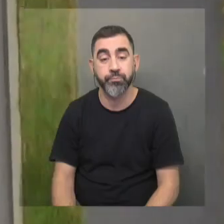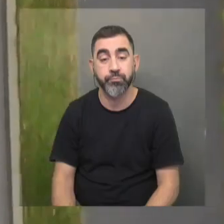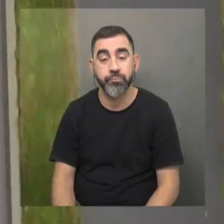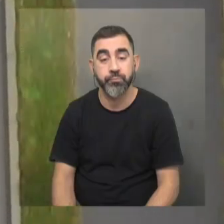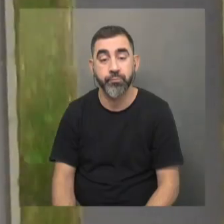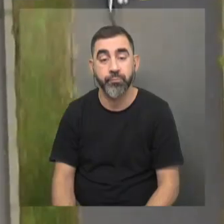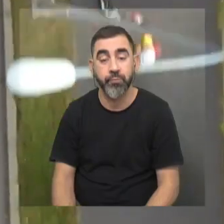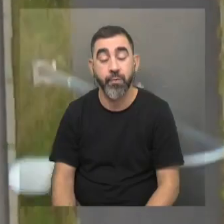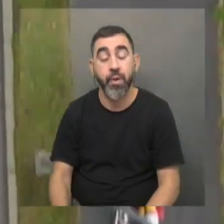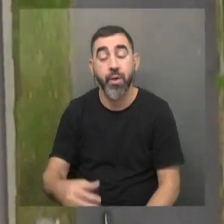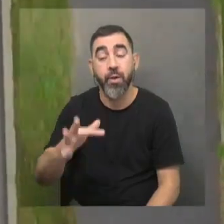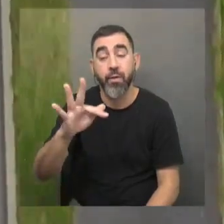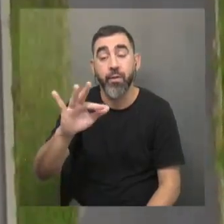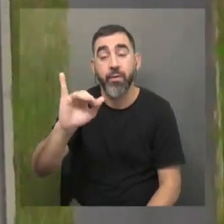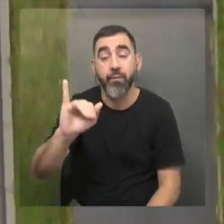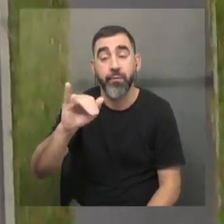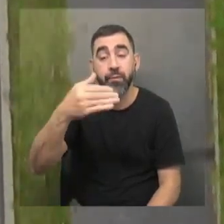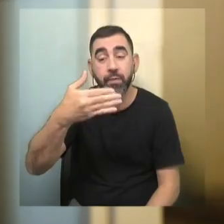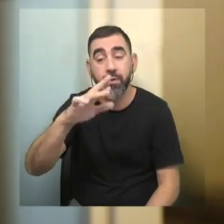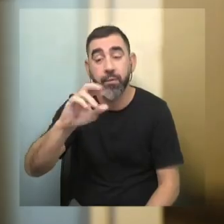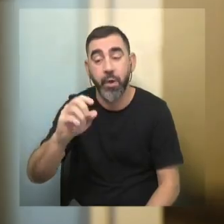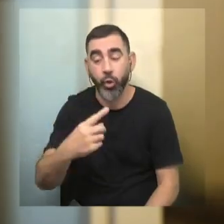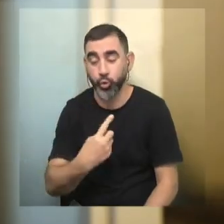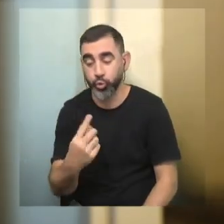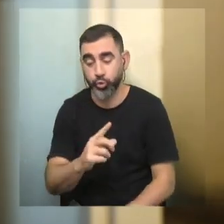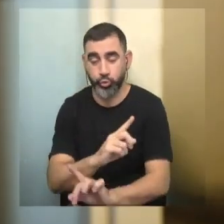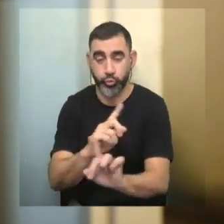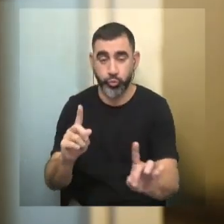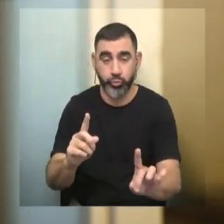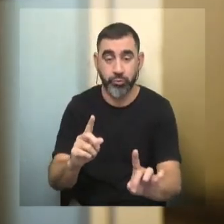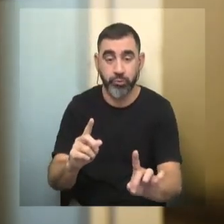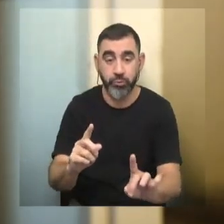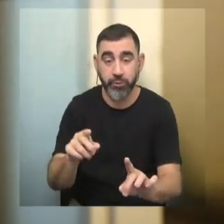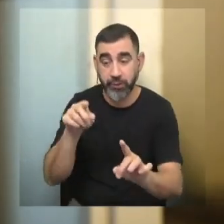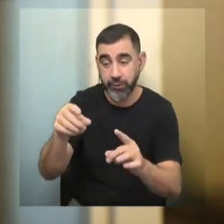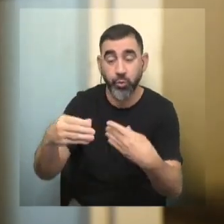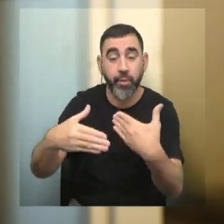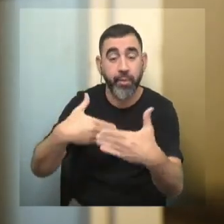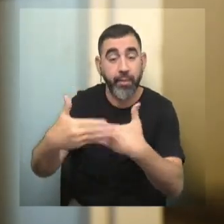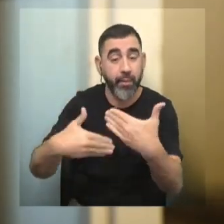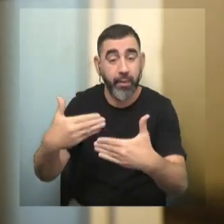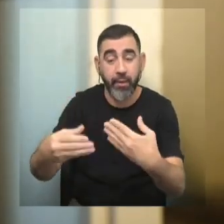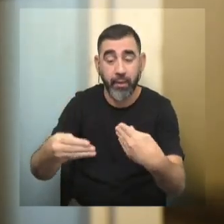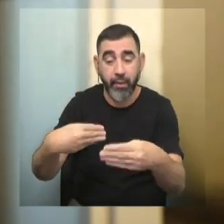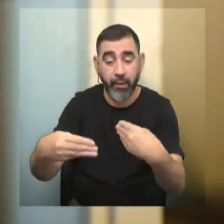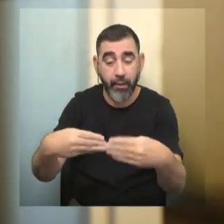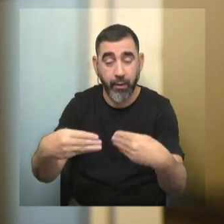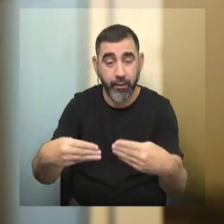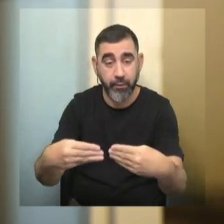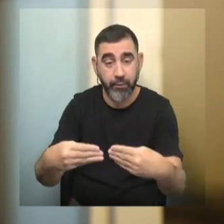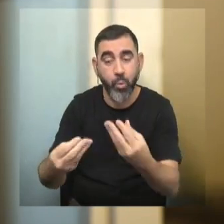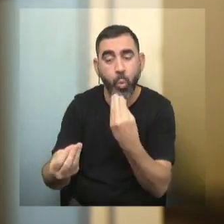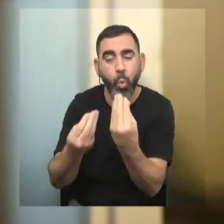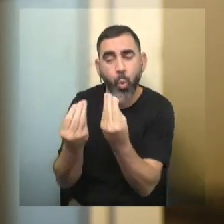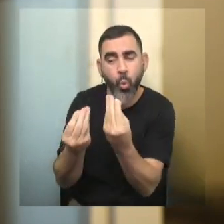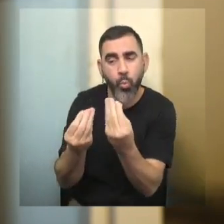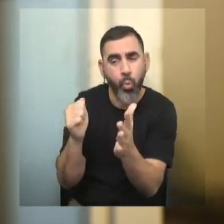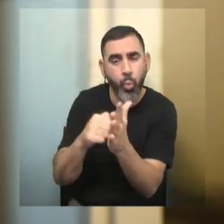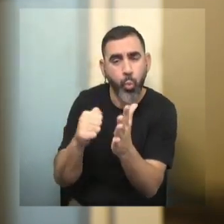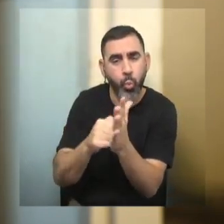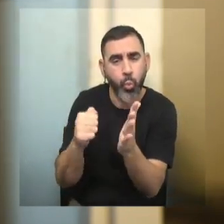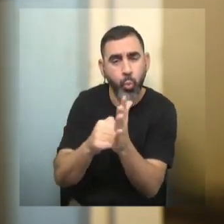La fibra de carbono no actúa sola. La fibra de carbono, que es esto, es una tela y como ven es flexible. ¿Cómo le damos